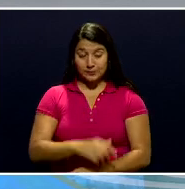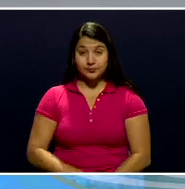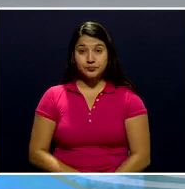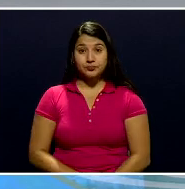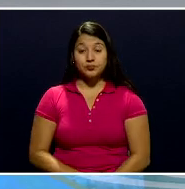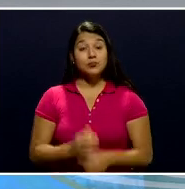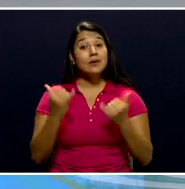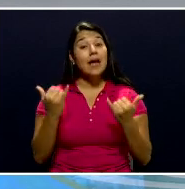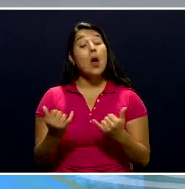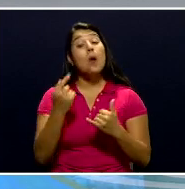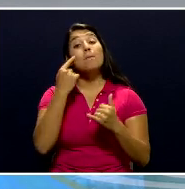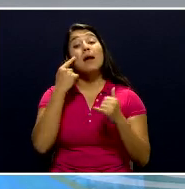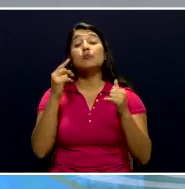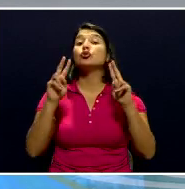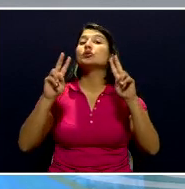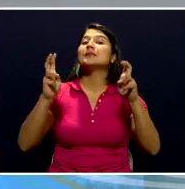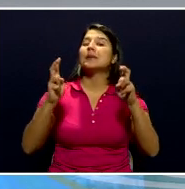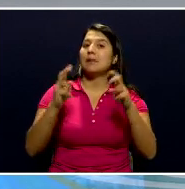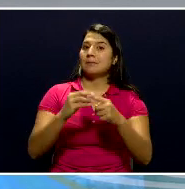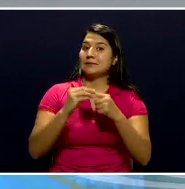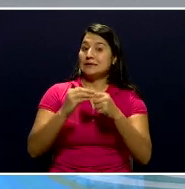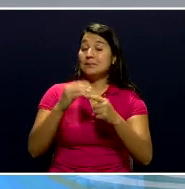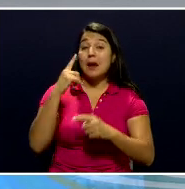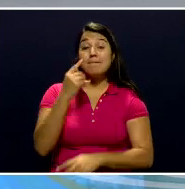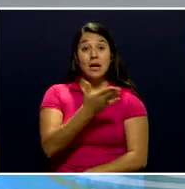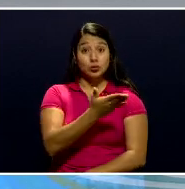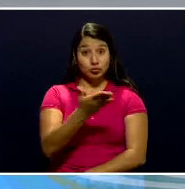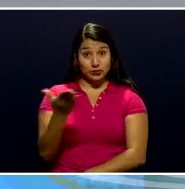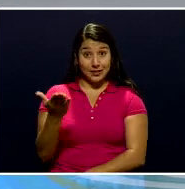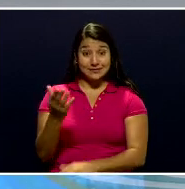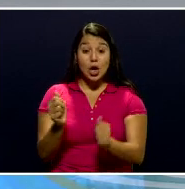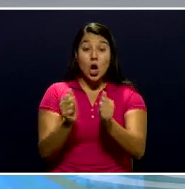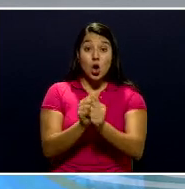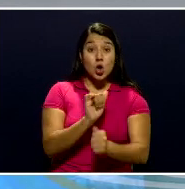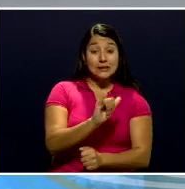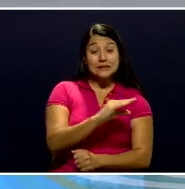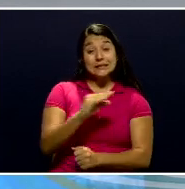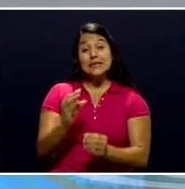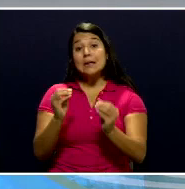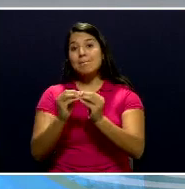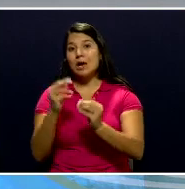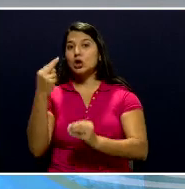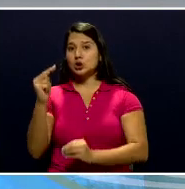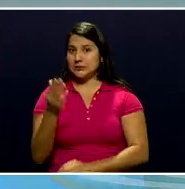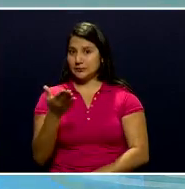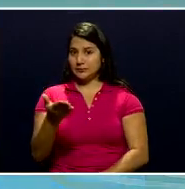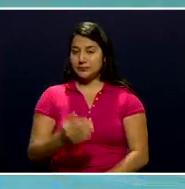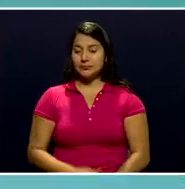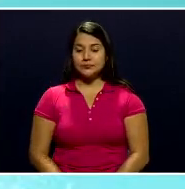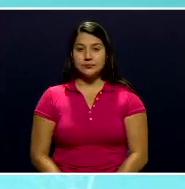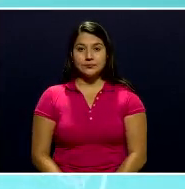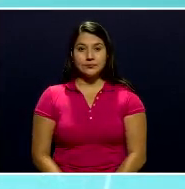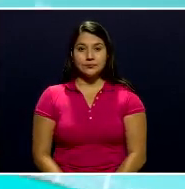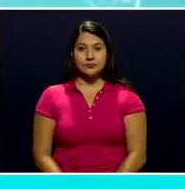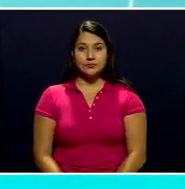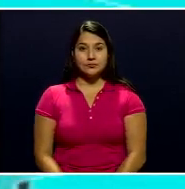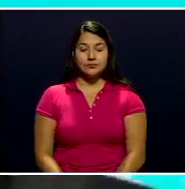Vamos ahora a ver los titulares que preparamos para ustedes con estas y otras noticias. Adelante.